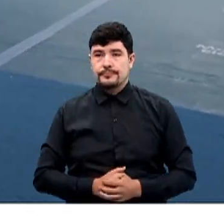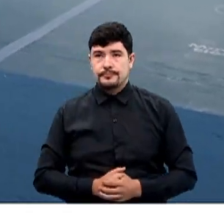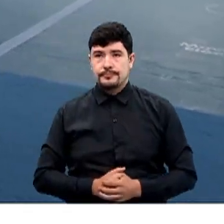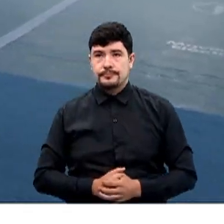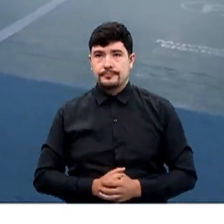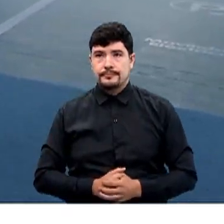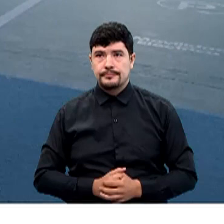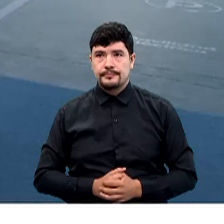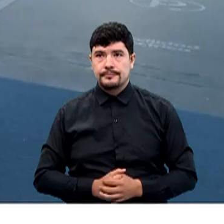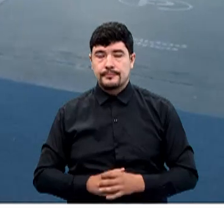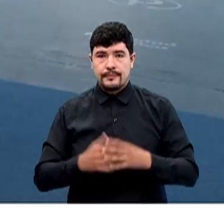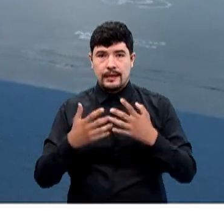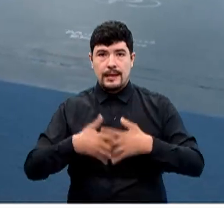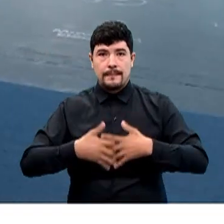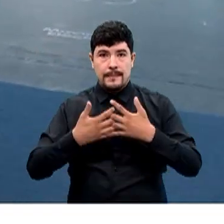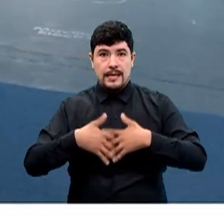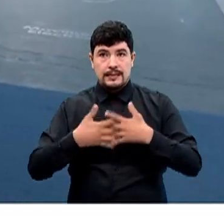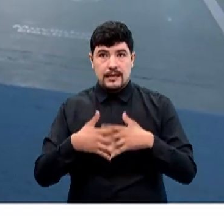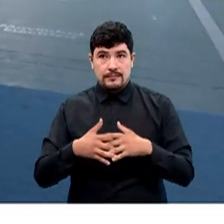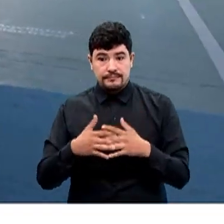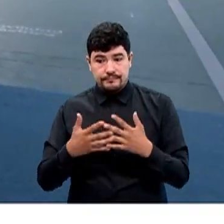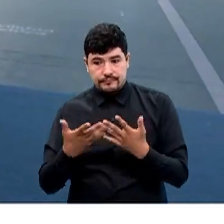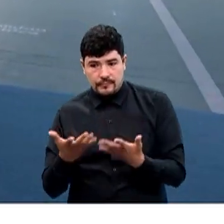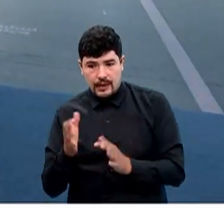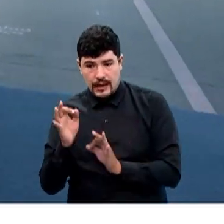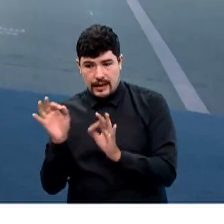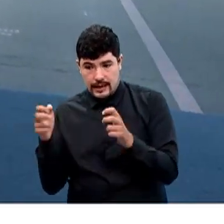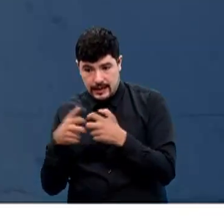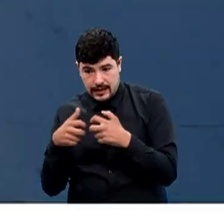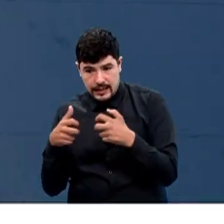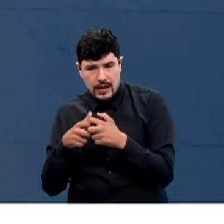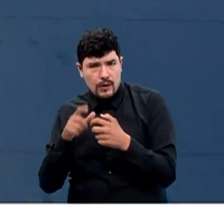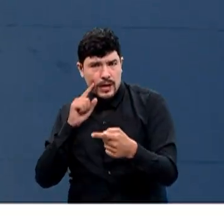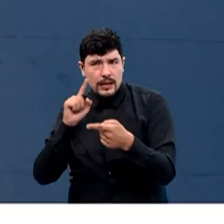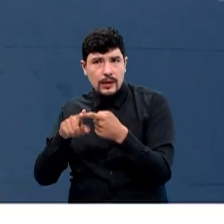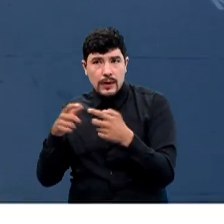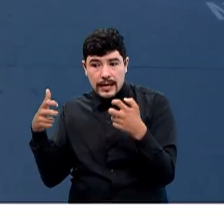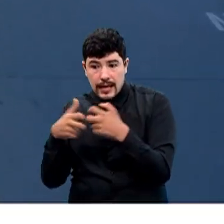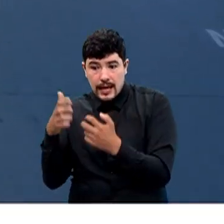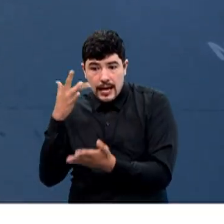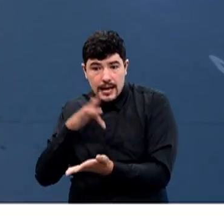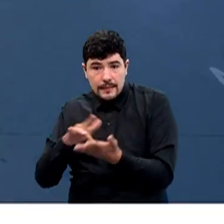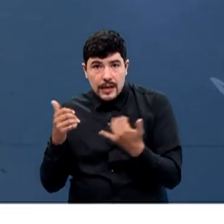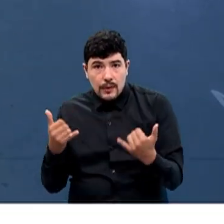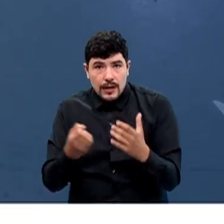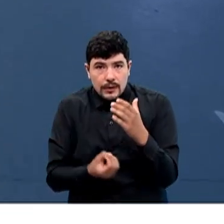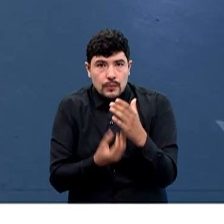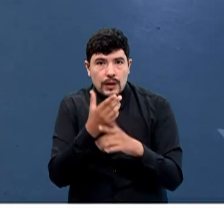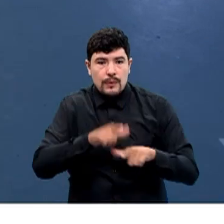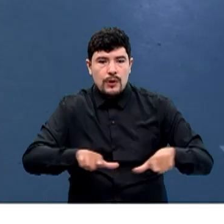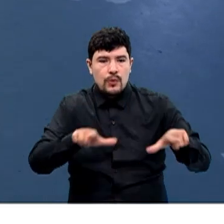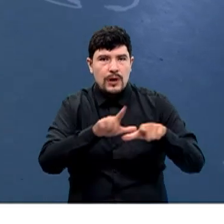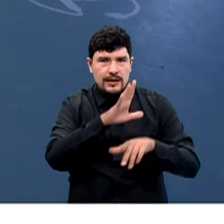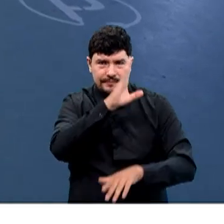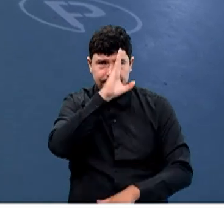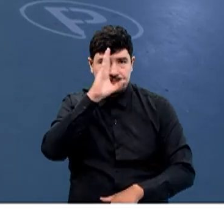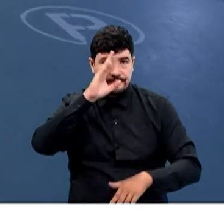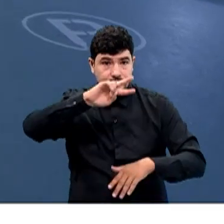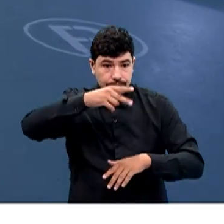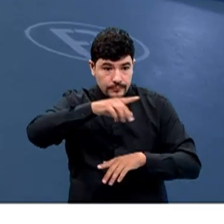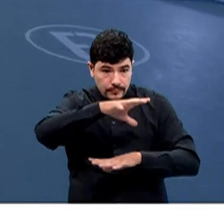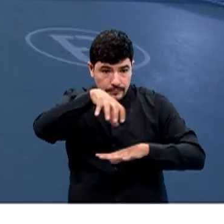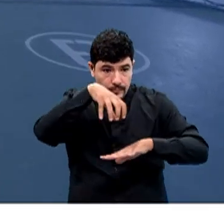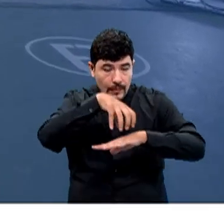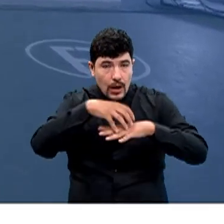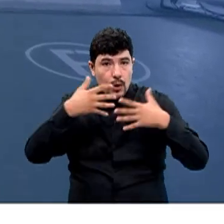sostenibilidad nos garantiza un mejor futuro, pero se construye desde ahora. Con la nueva ecoestación eléctrica en San Gil, ya son 4